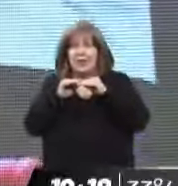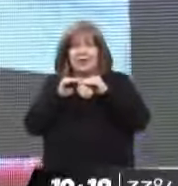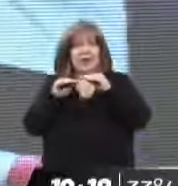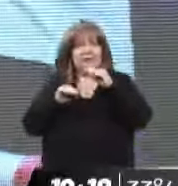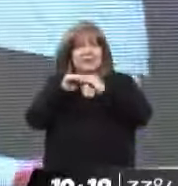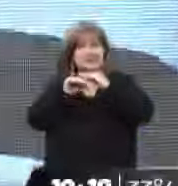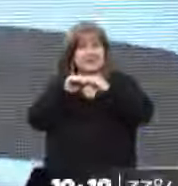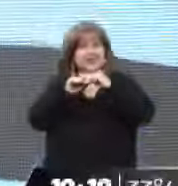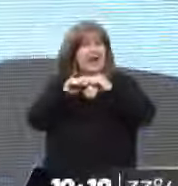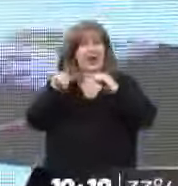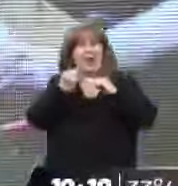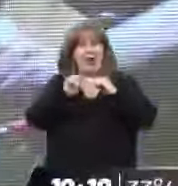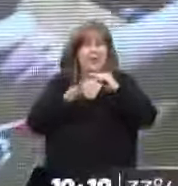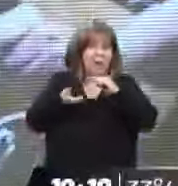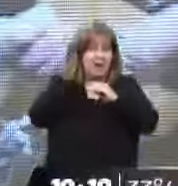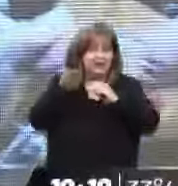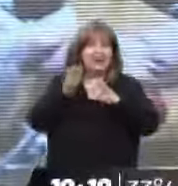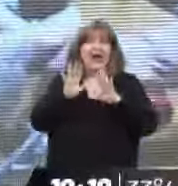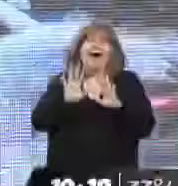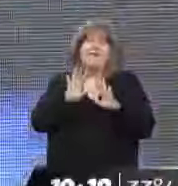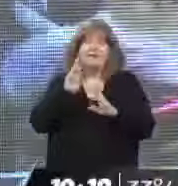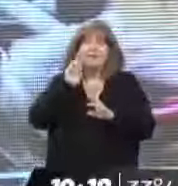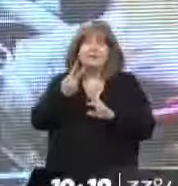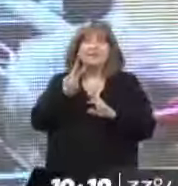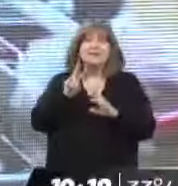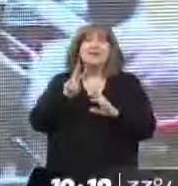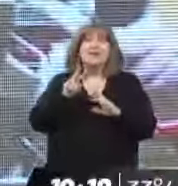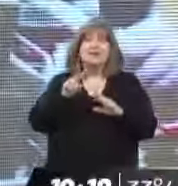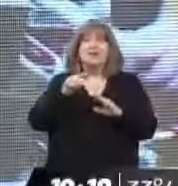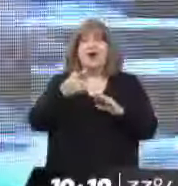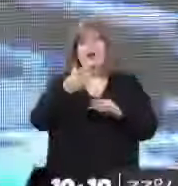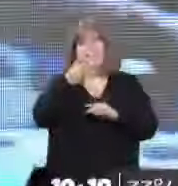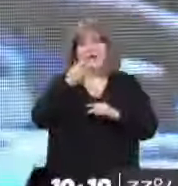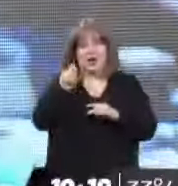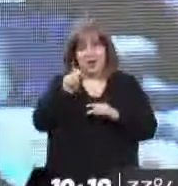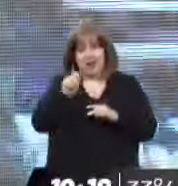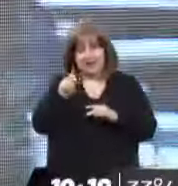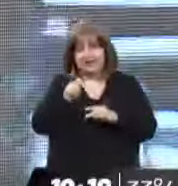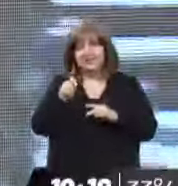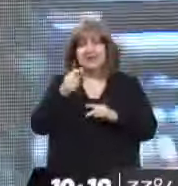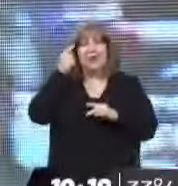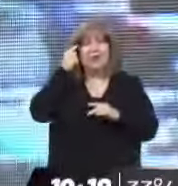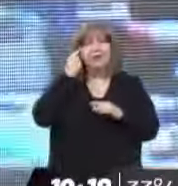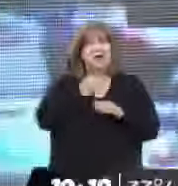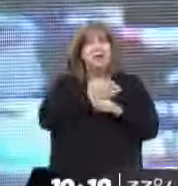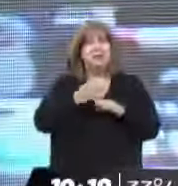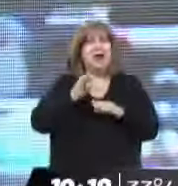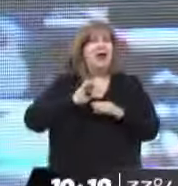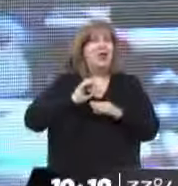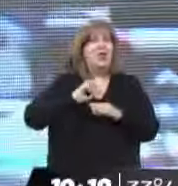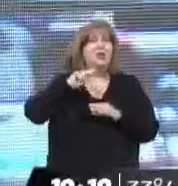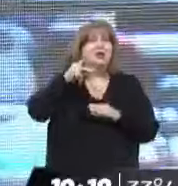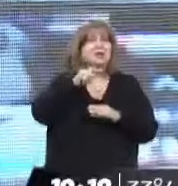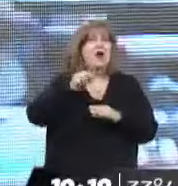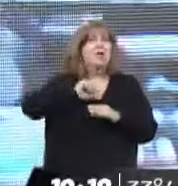o de cumplirse mejor dicho, pero bueno, ahí estará puesta la mirada por los próximos 120 días. ¿Cuánto era la proyección que hace el gobierno nacional para el año